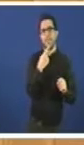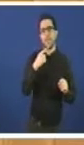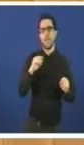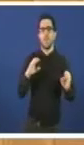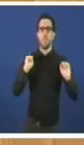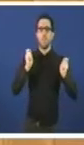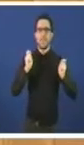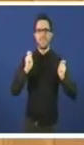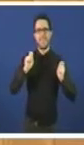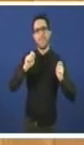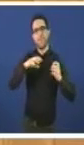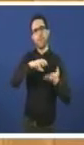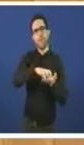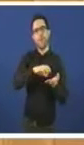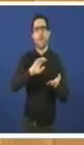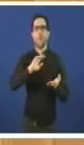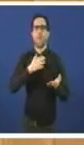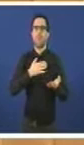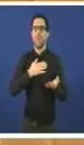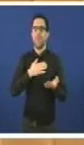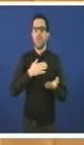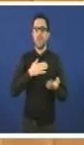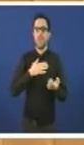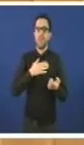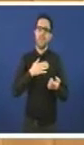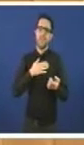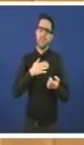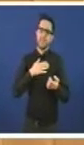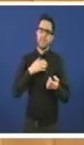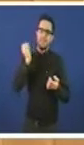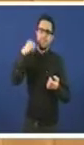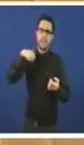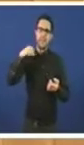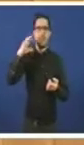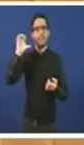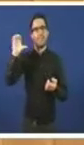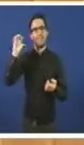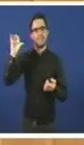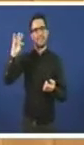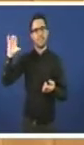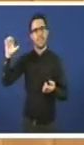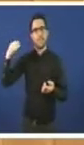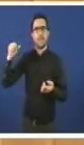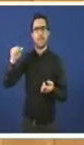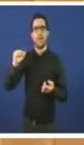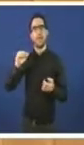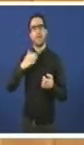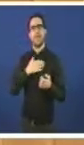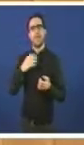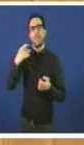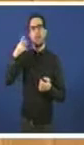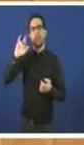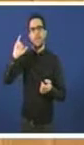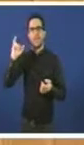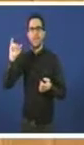no sé por qué porque rivas es derribado sil de encima que diríamos es pues esto de